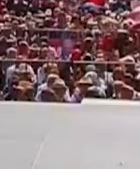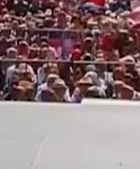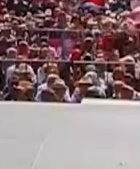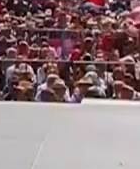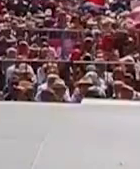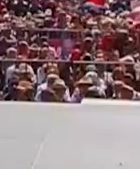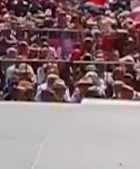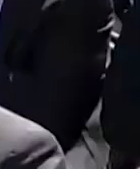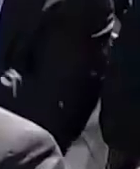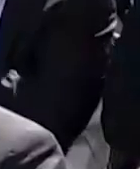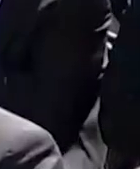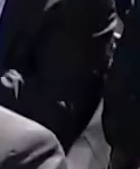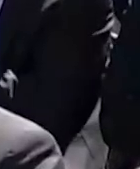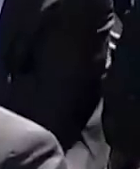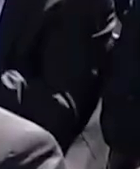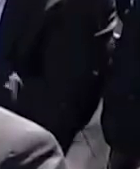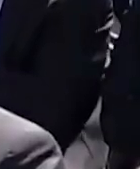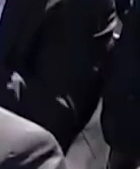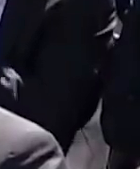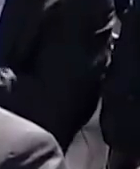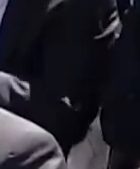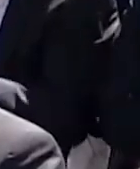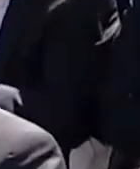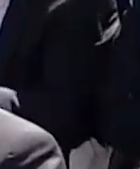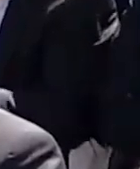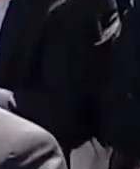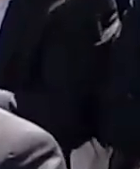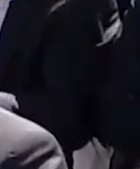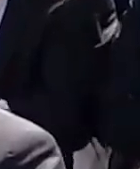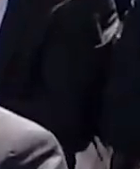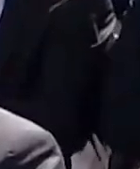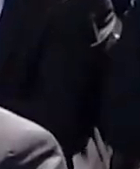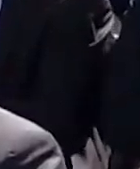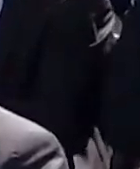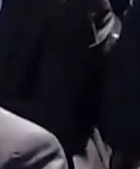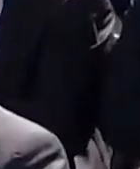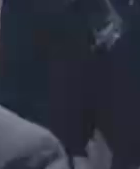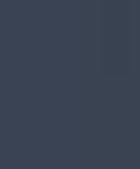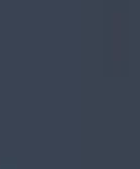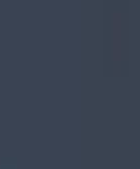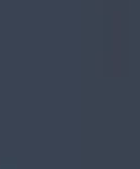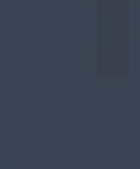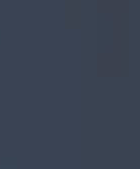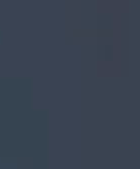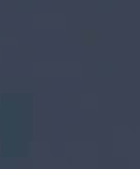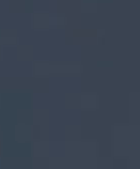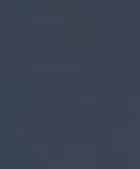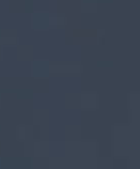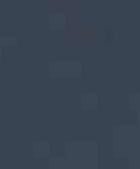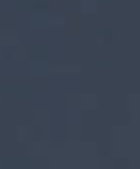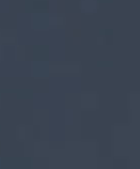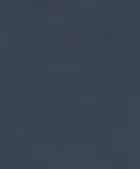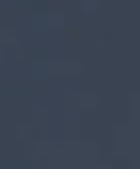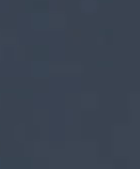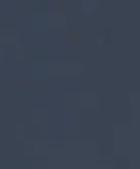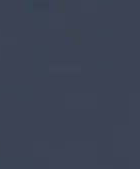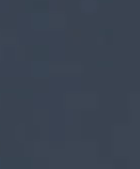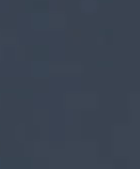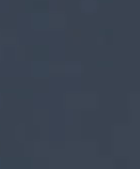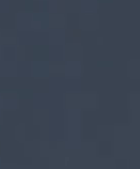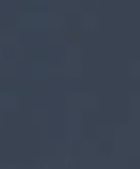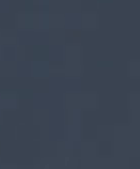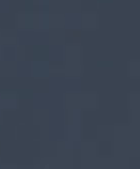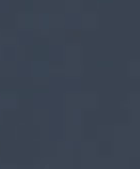la vigencia de la nueva política de seguridad se demostró con claridad